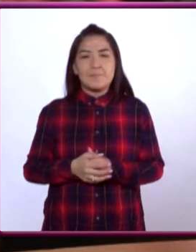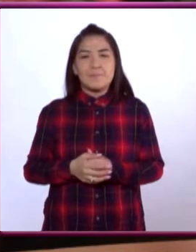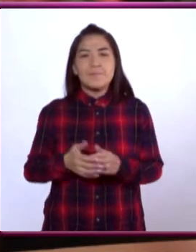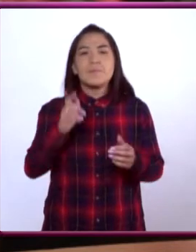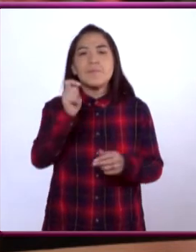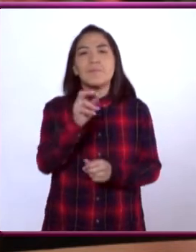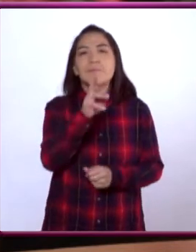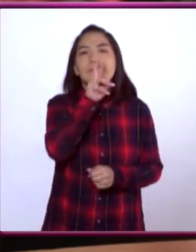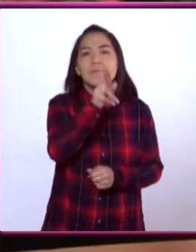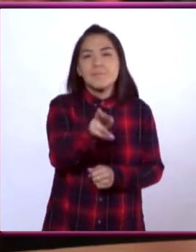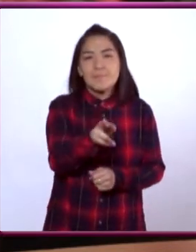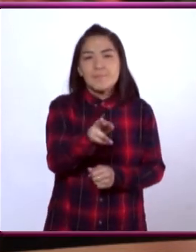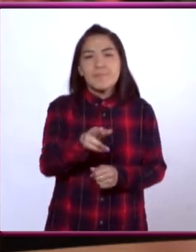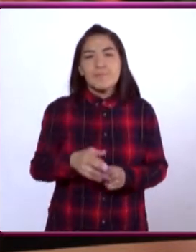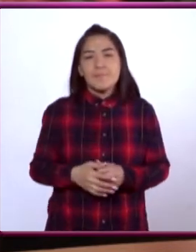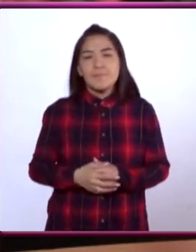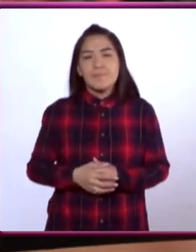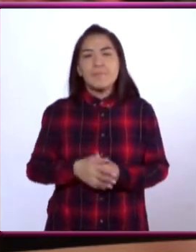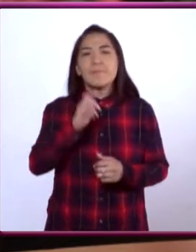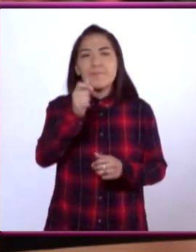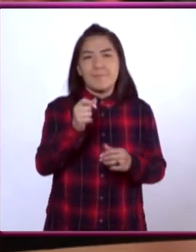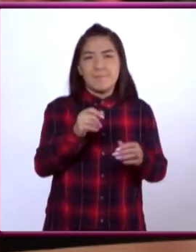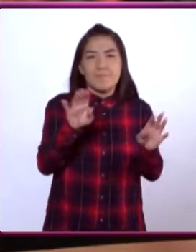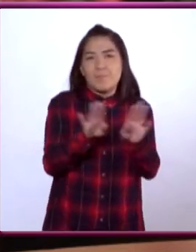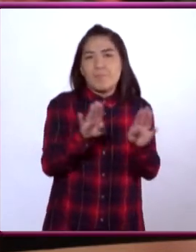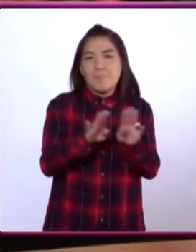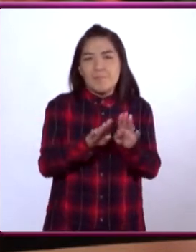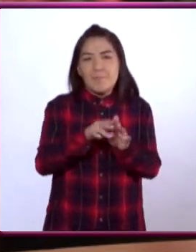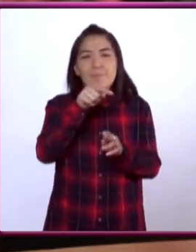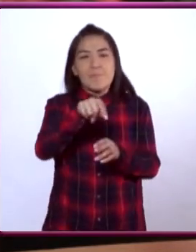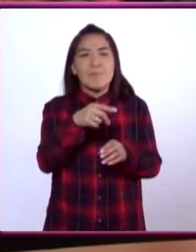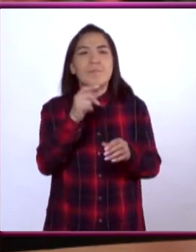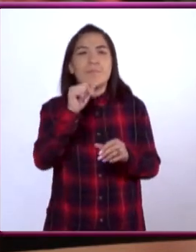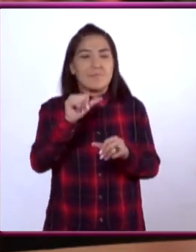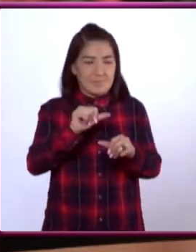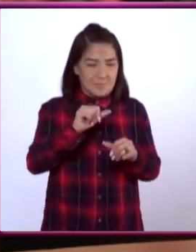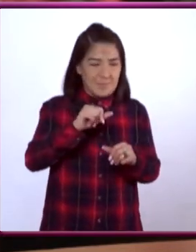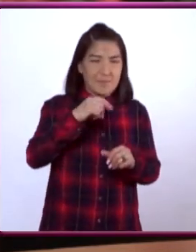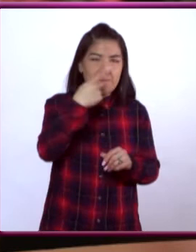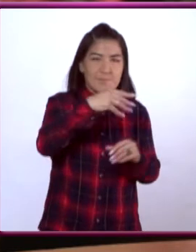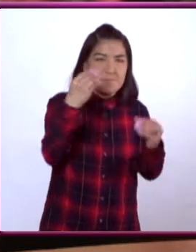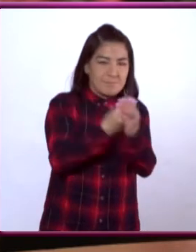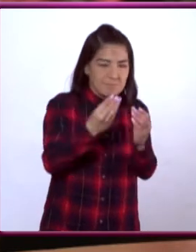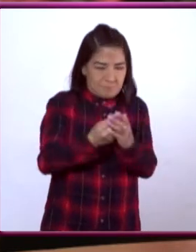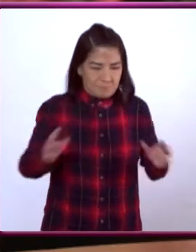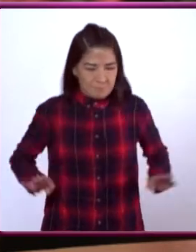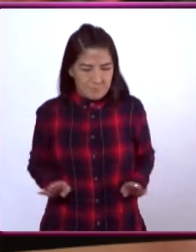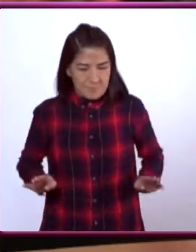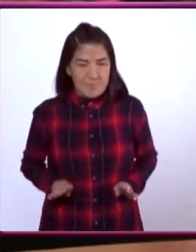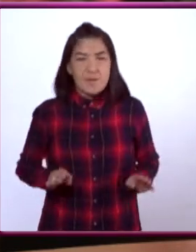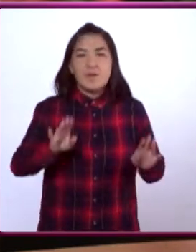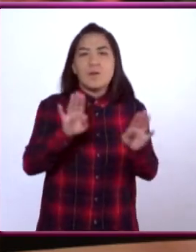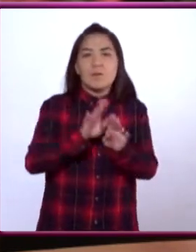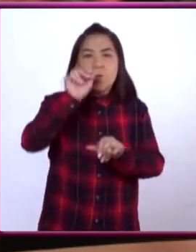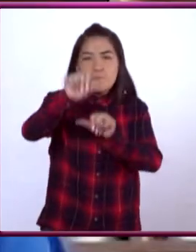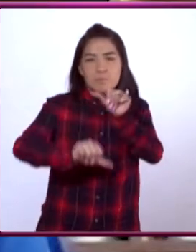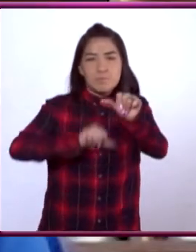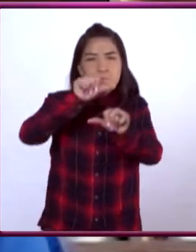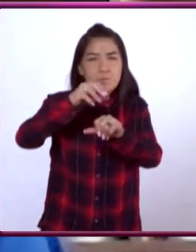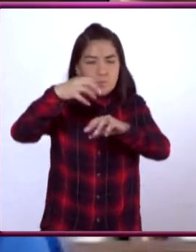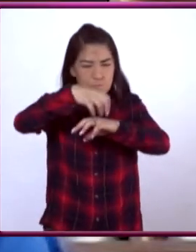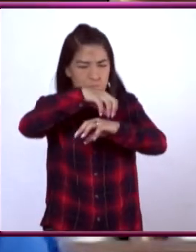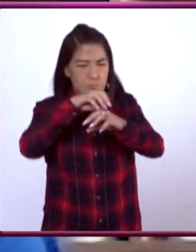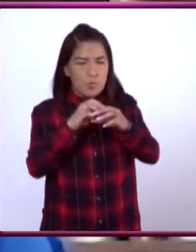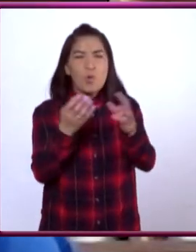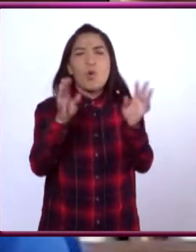de los resultados de los aceleradores de partículas con las observaciones que hacemos del espacio?